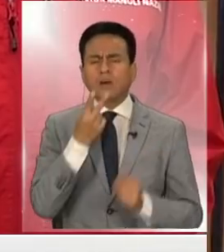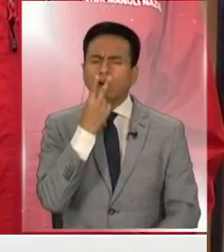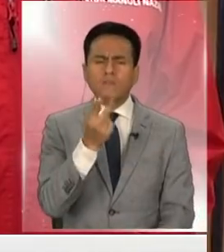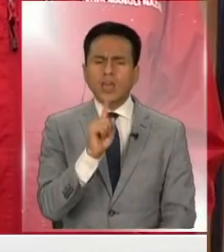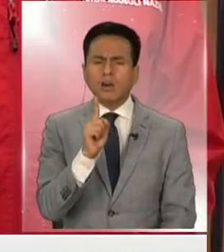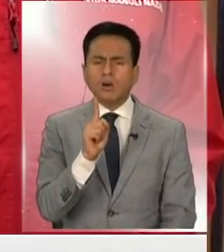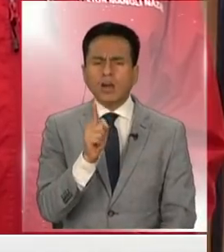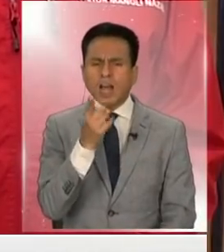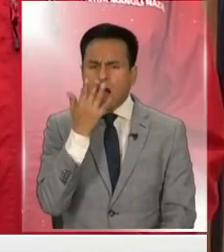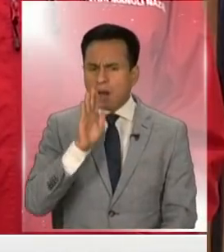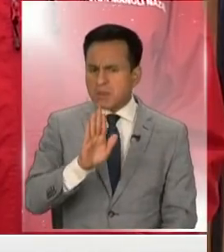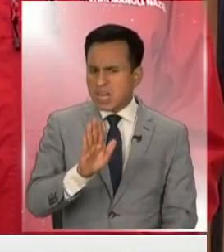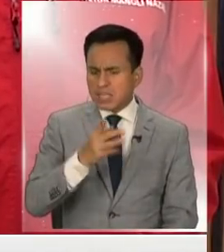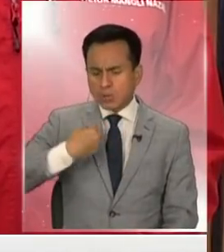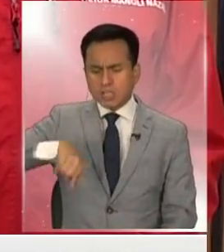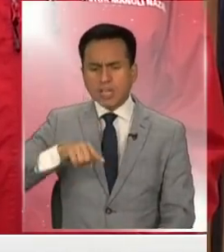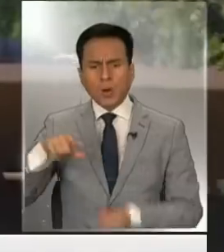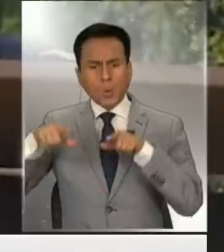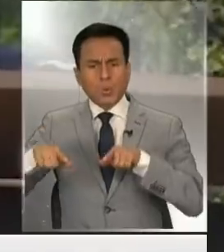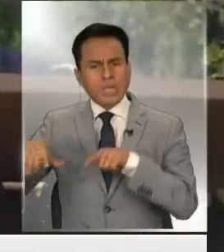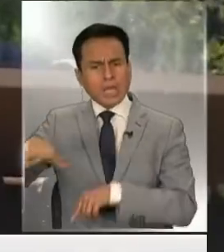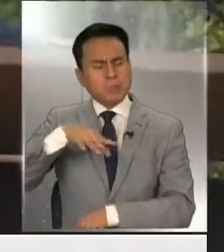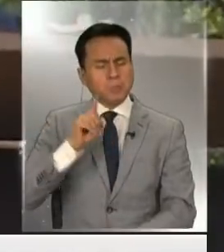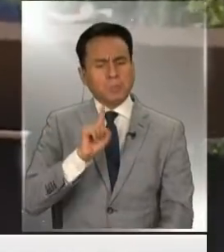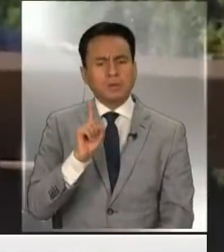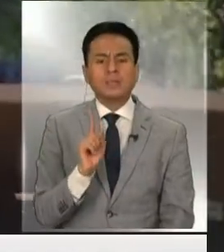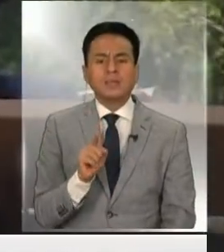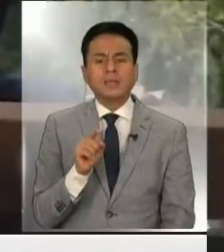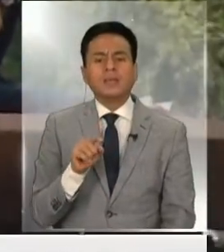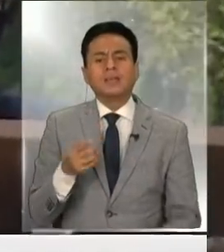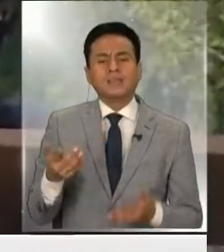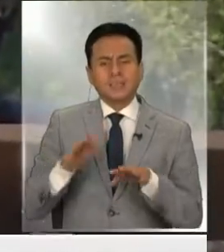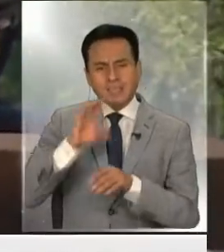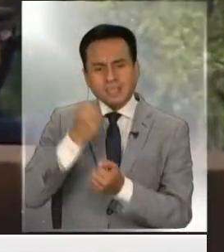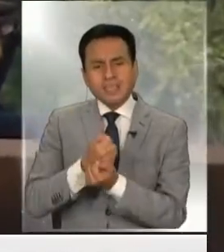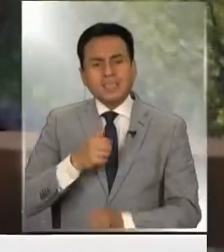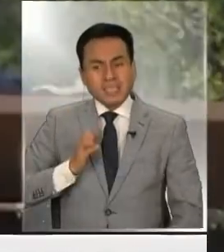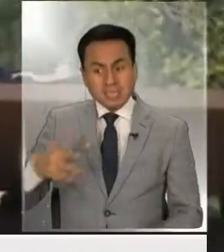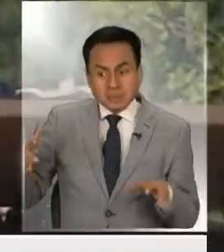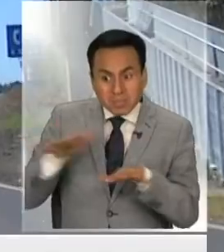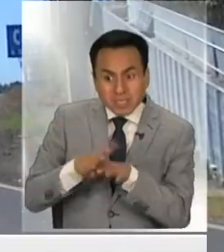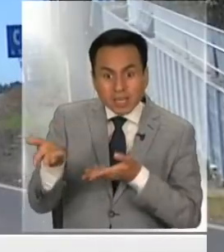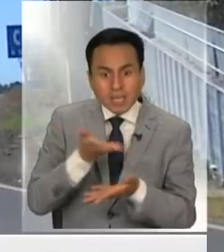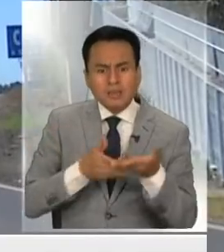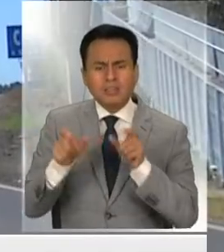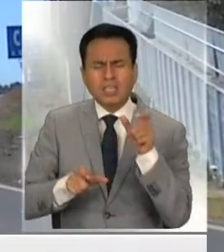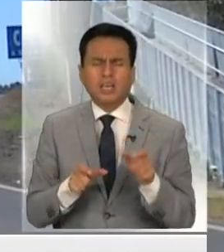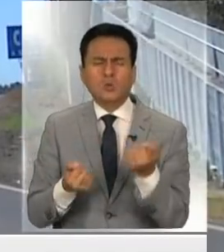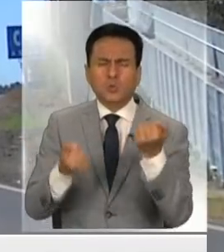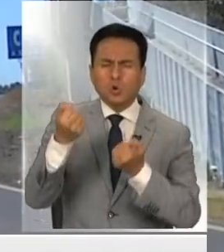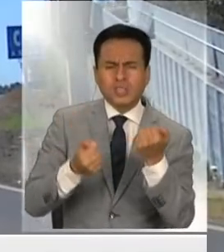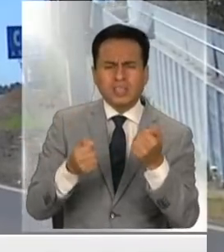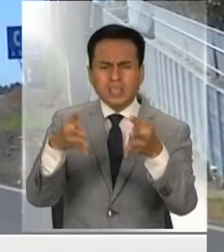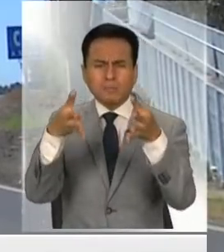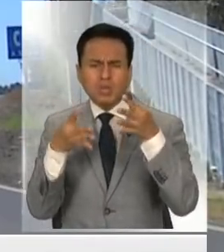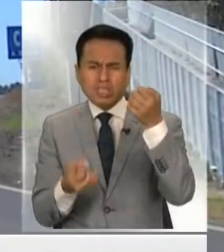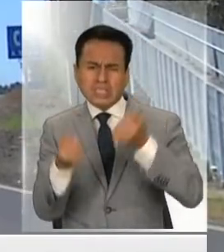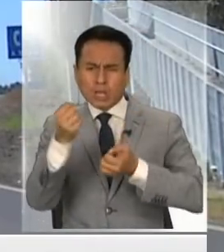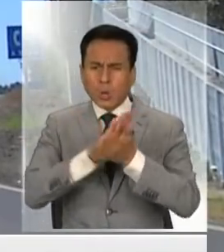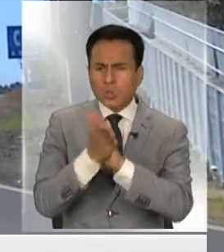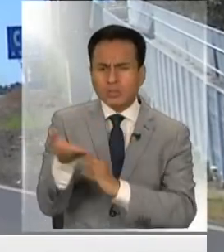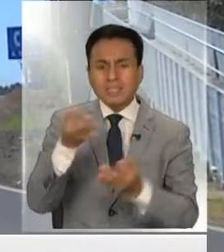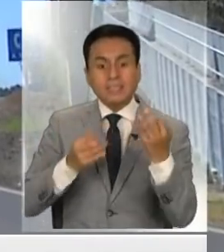no veo que sea una amenaza para nuestras unidades. Patrullas mixtas que, a juicio de conductores y transportistas, dan